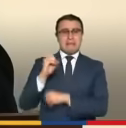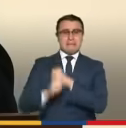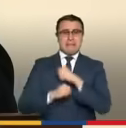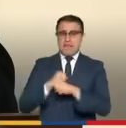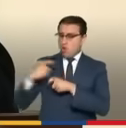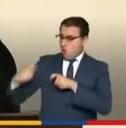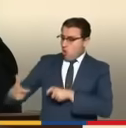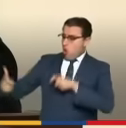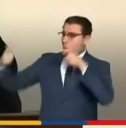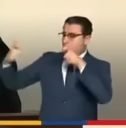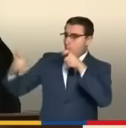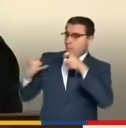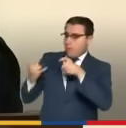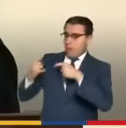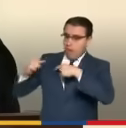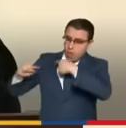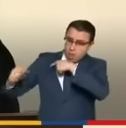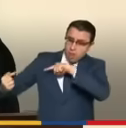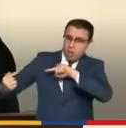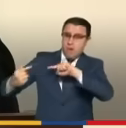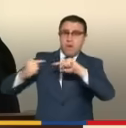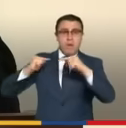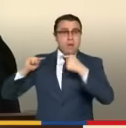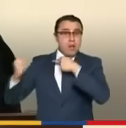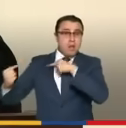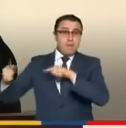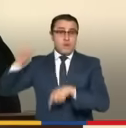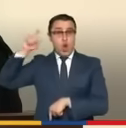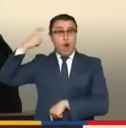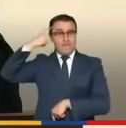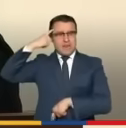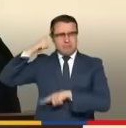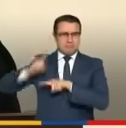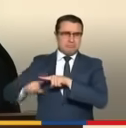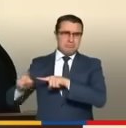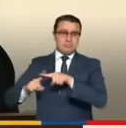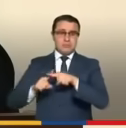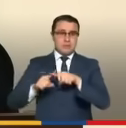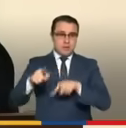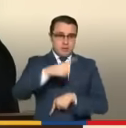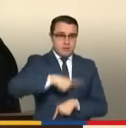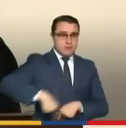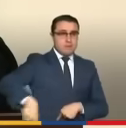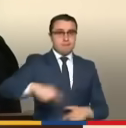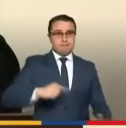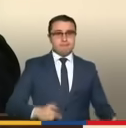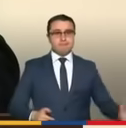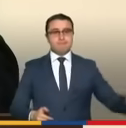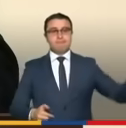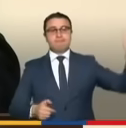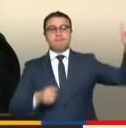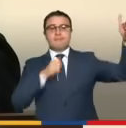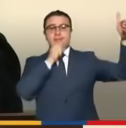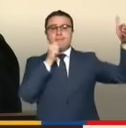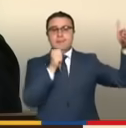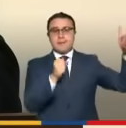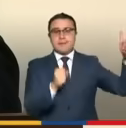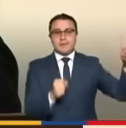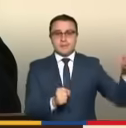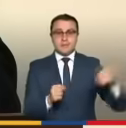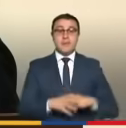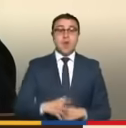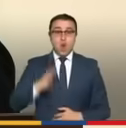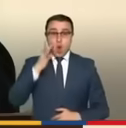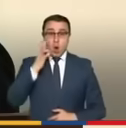de la República, bajo diversos arbitrios y gobiernos, envejecer. El señor del